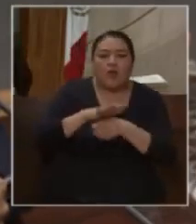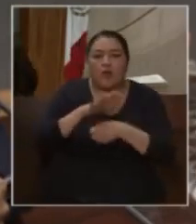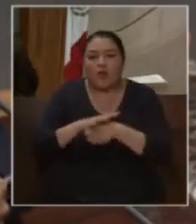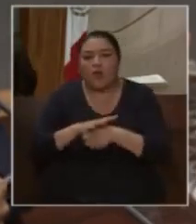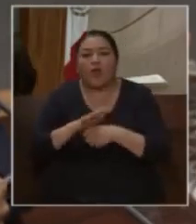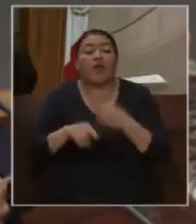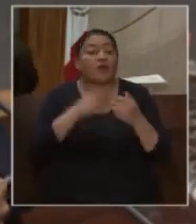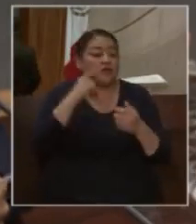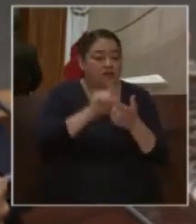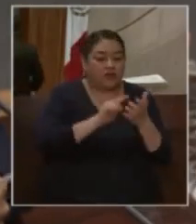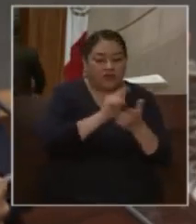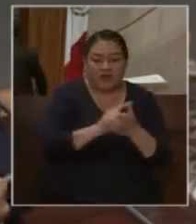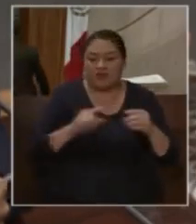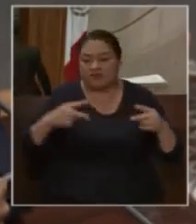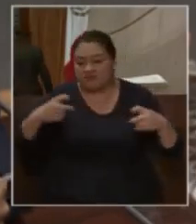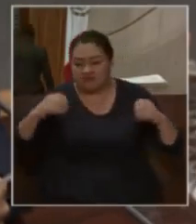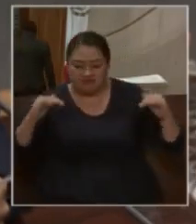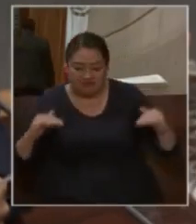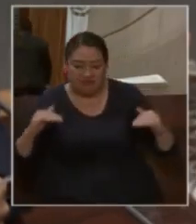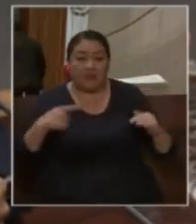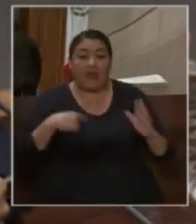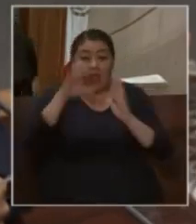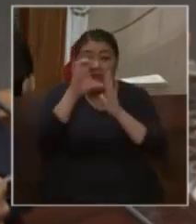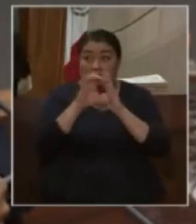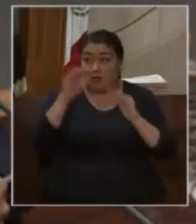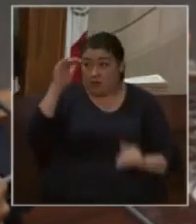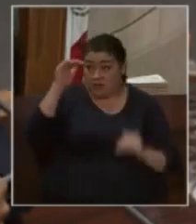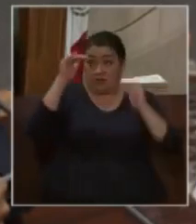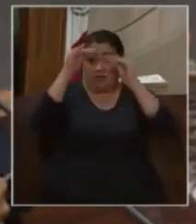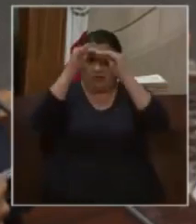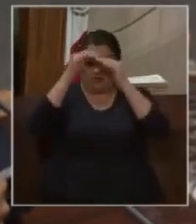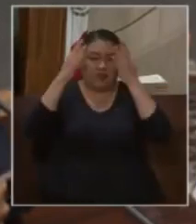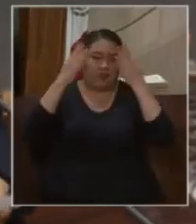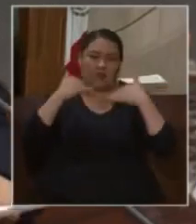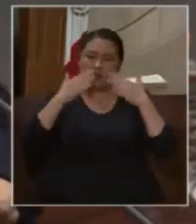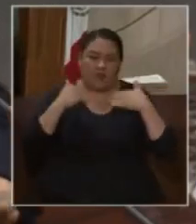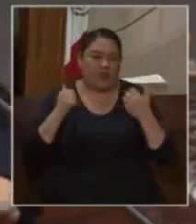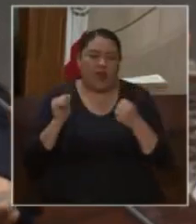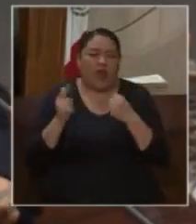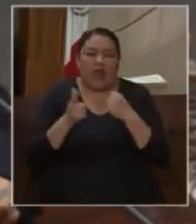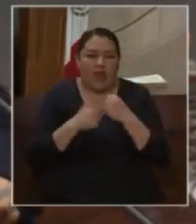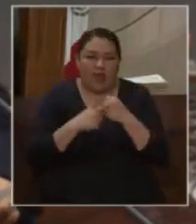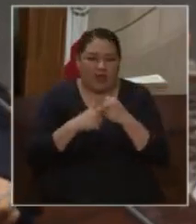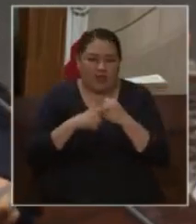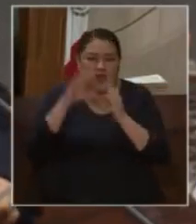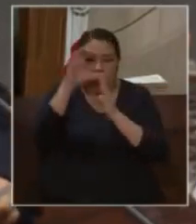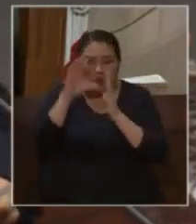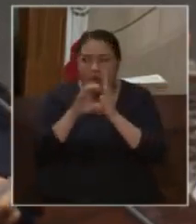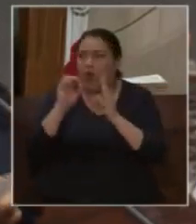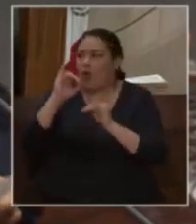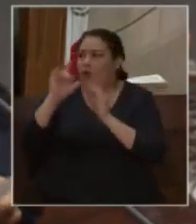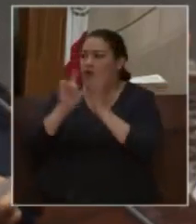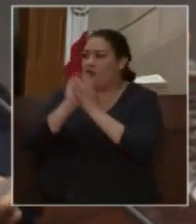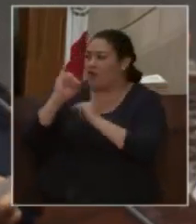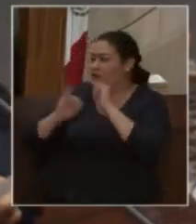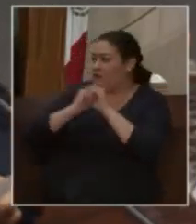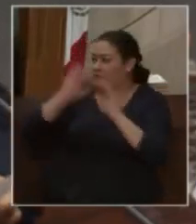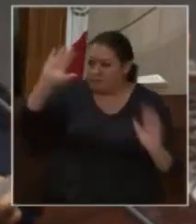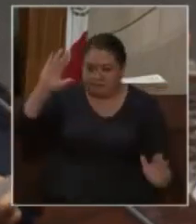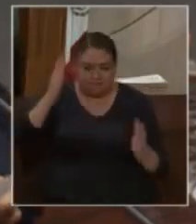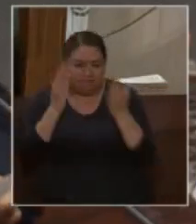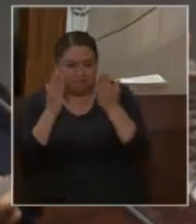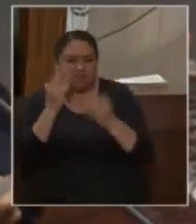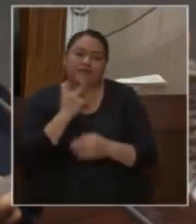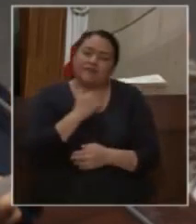confrontar el contenido de dos normas secundarias sin tomar como parámetro de su regularidad alguna disposición constitucional o convencional. El resto